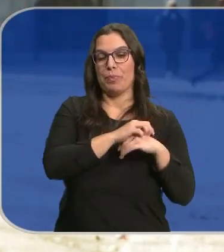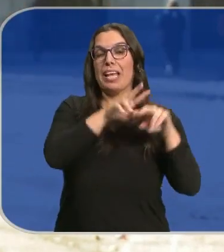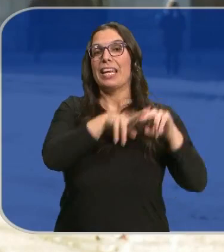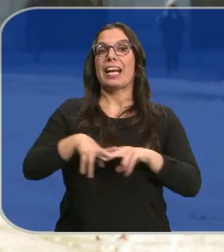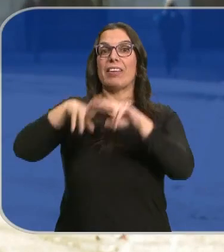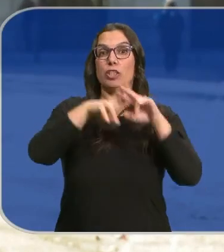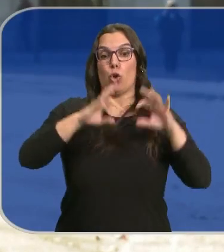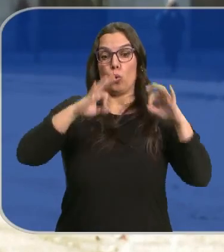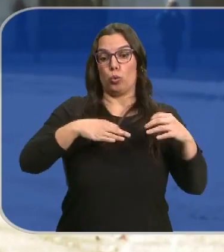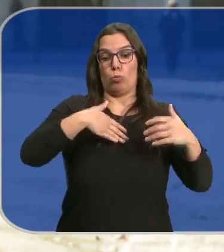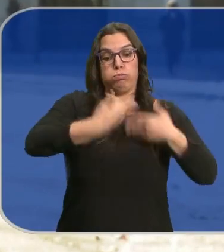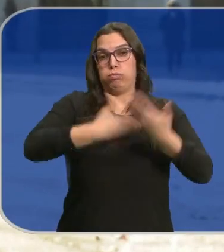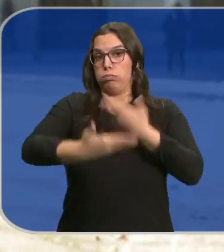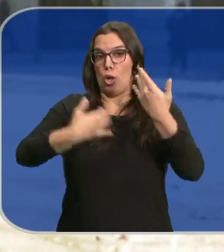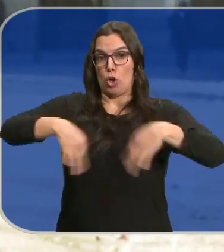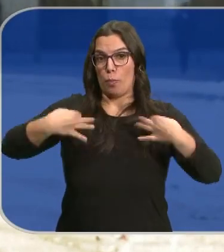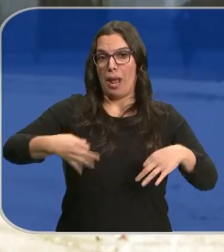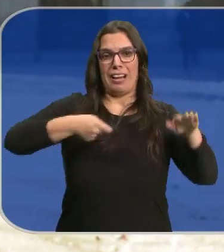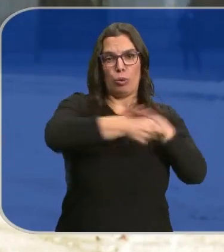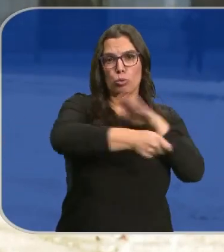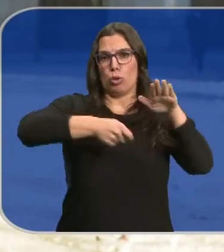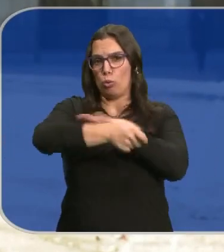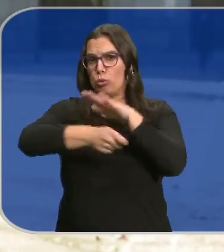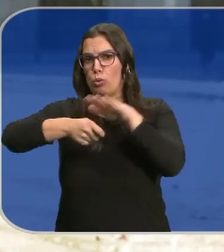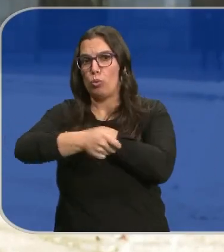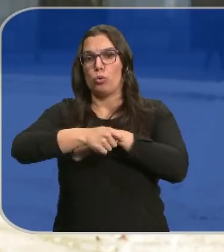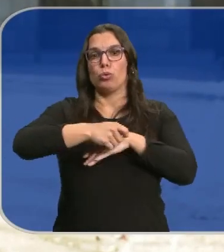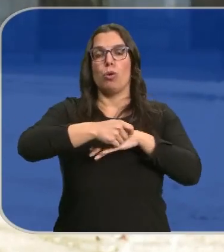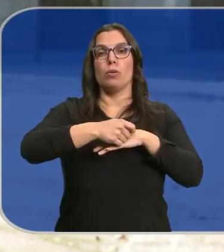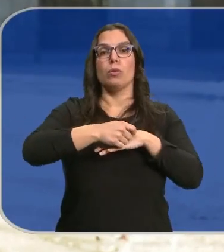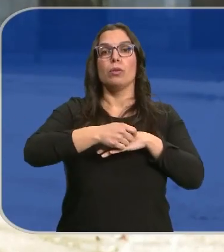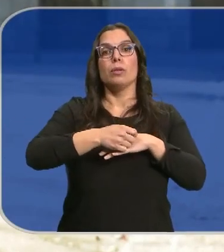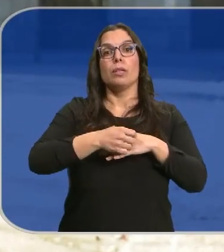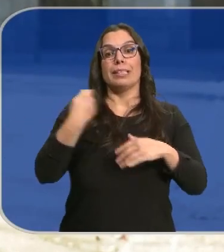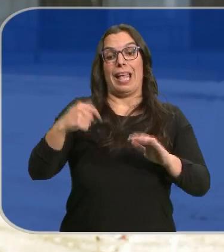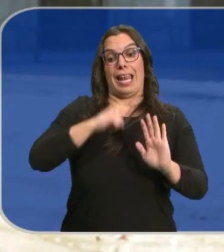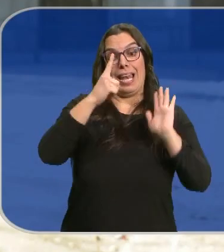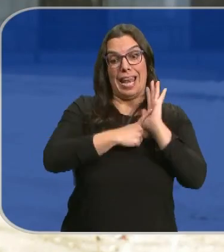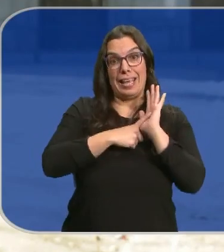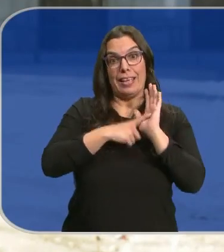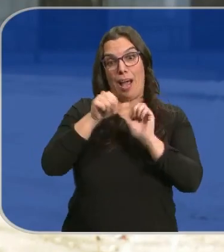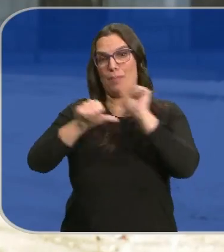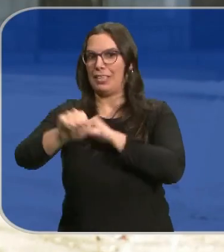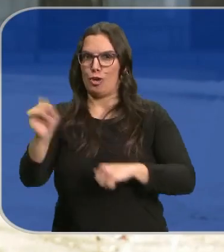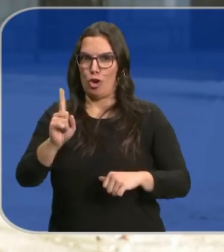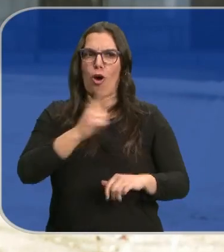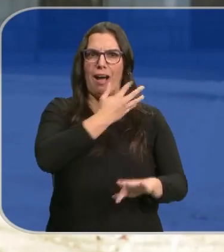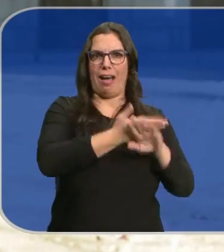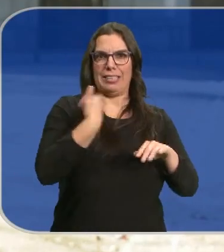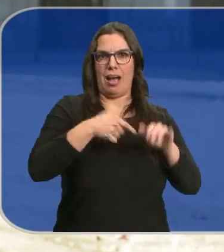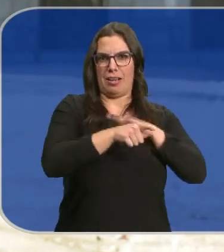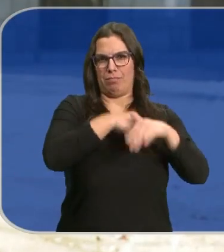revisión se produce en el curso normal de los recursos de casación y no a raíz de la entrada en vigor de esta ley. El primer